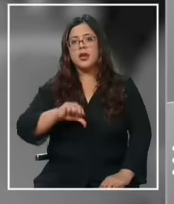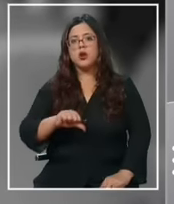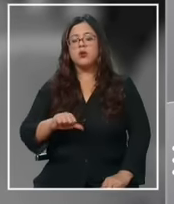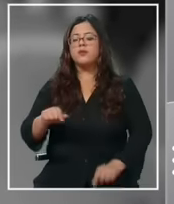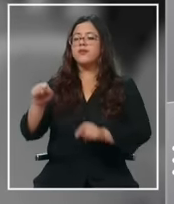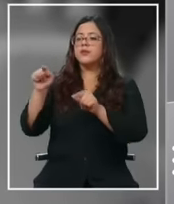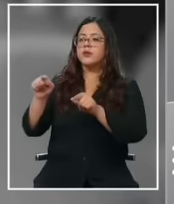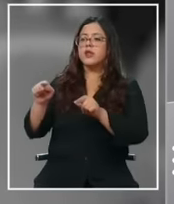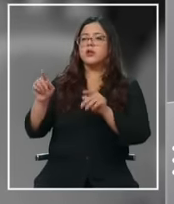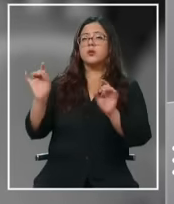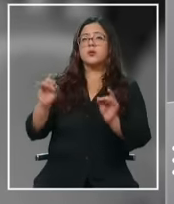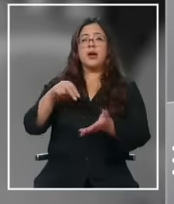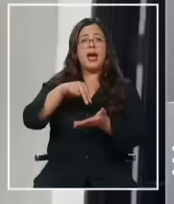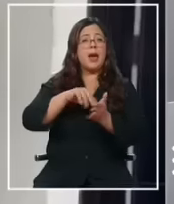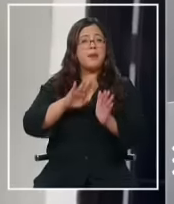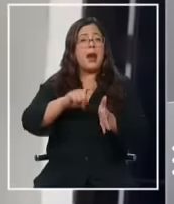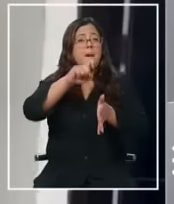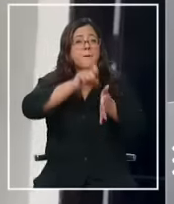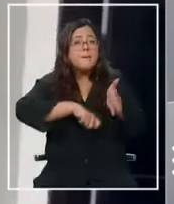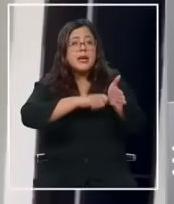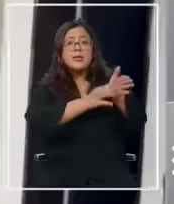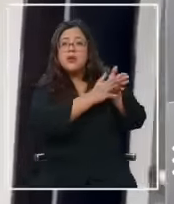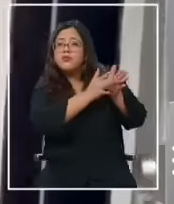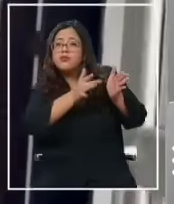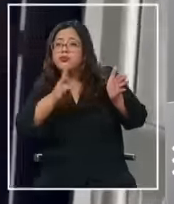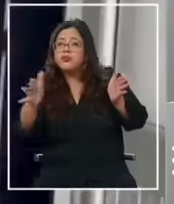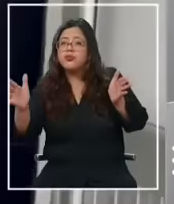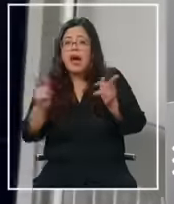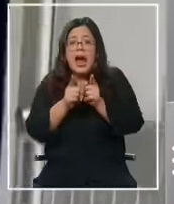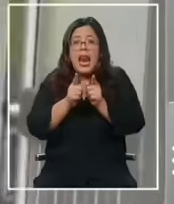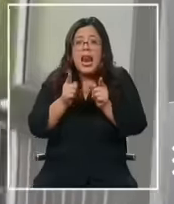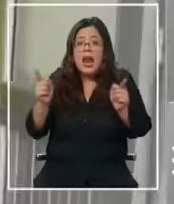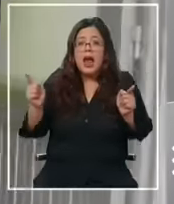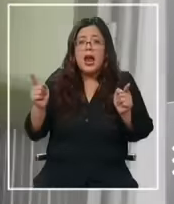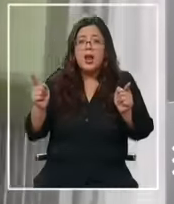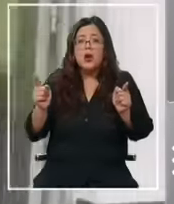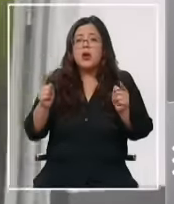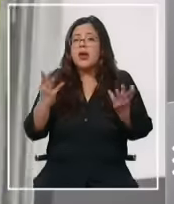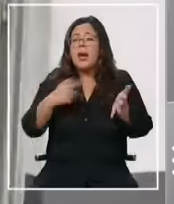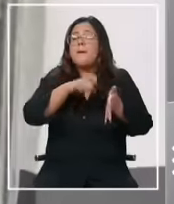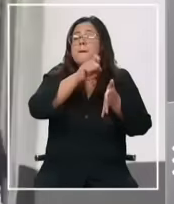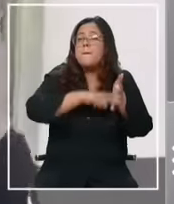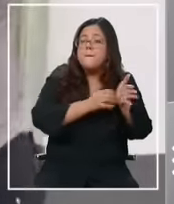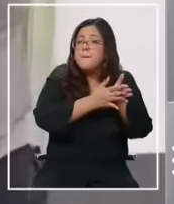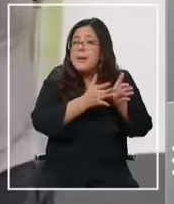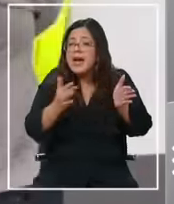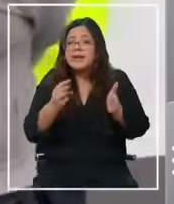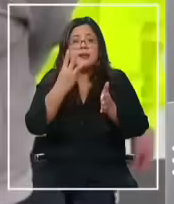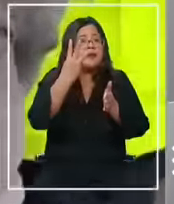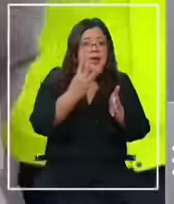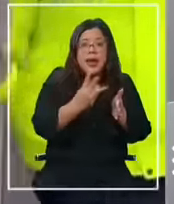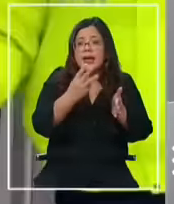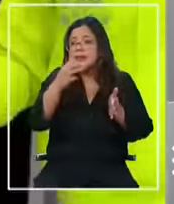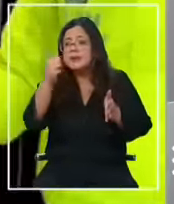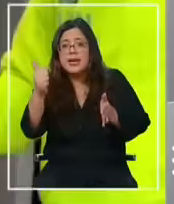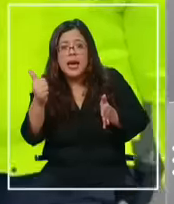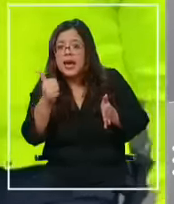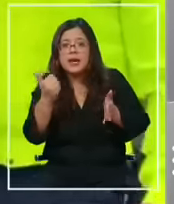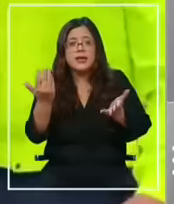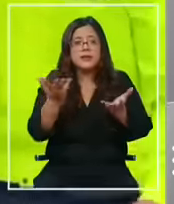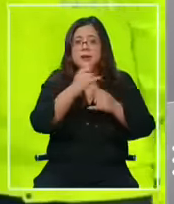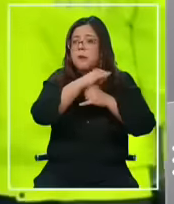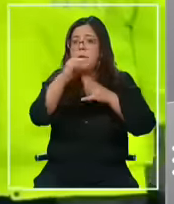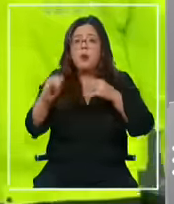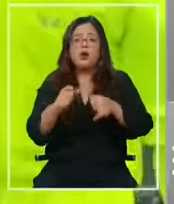eso podríamos esperar meses. Usted dice es un proceso que puede ser largo. ¿Estamos hablando de meses, de 3 meses, de 6 meses? ¿Hay algún